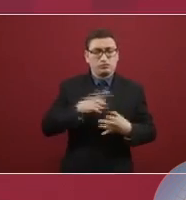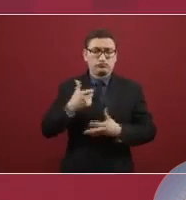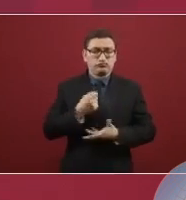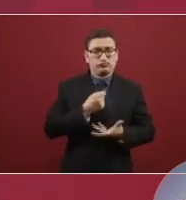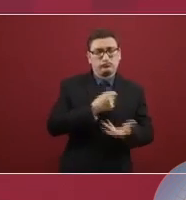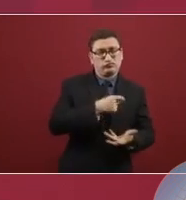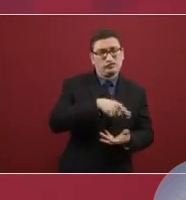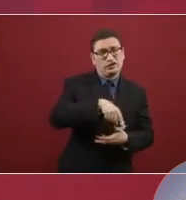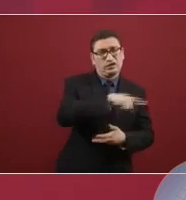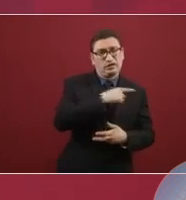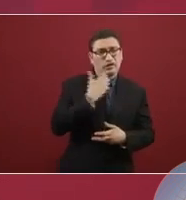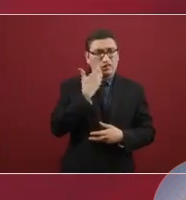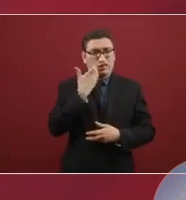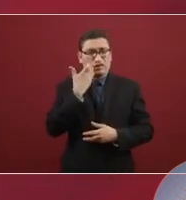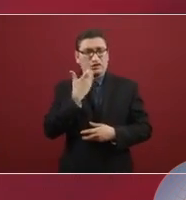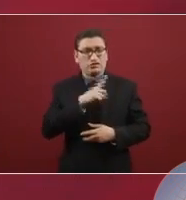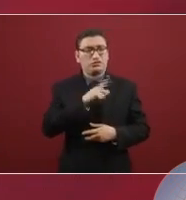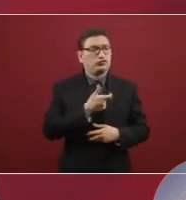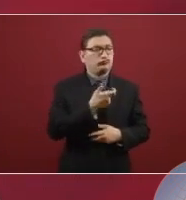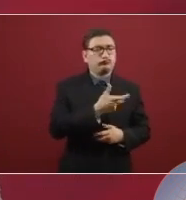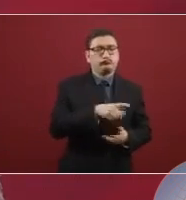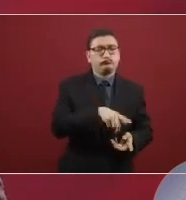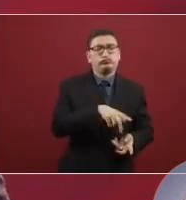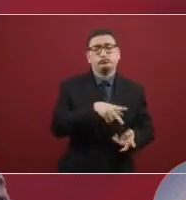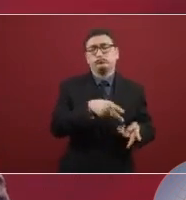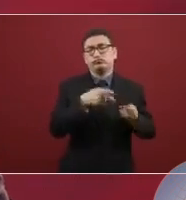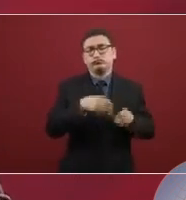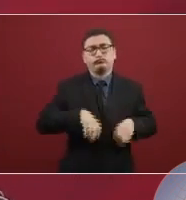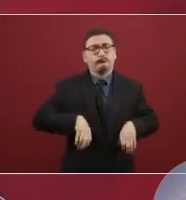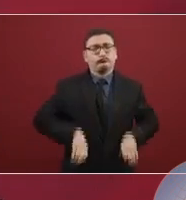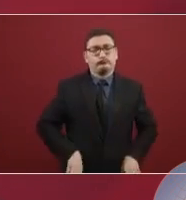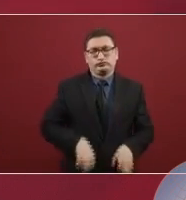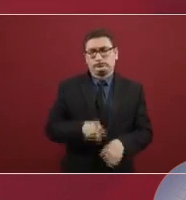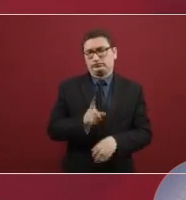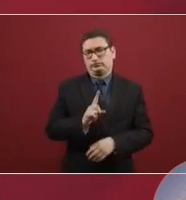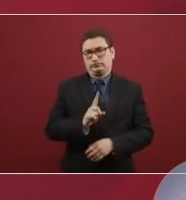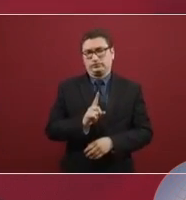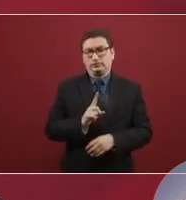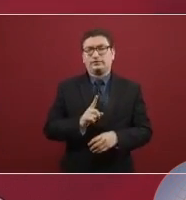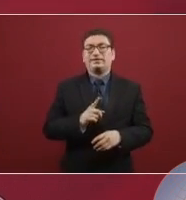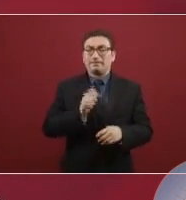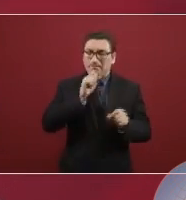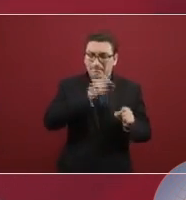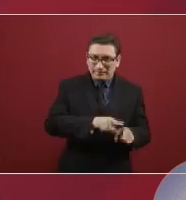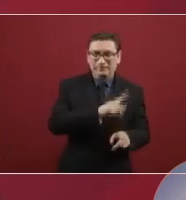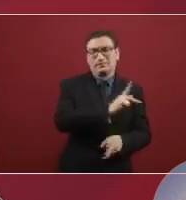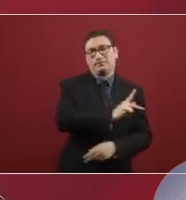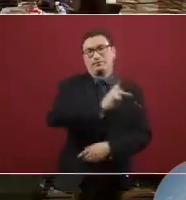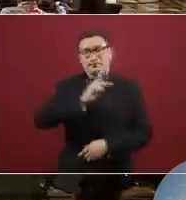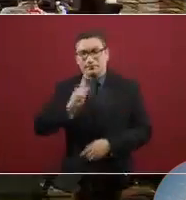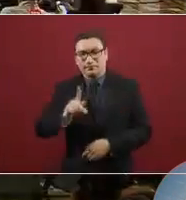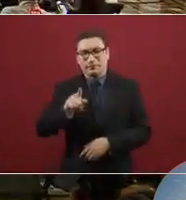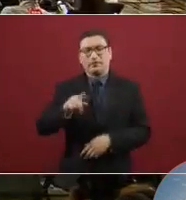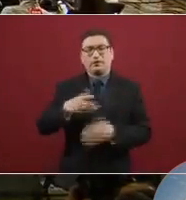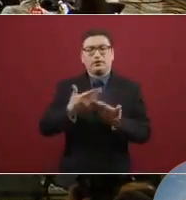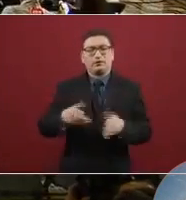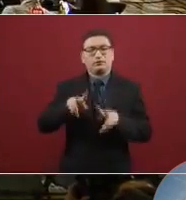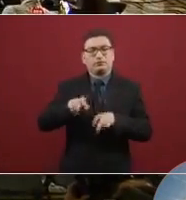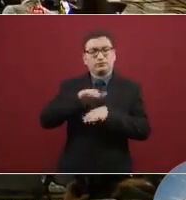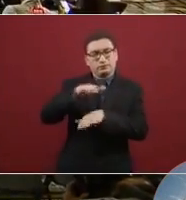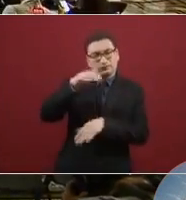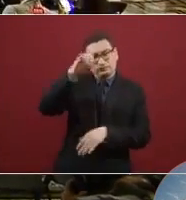el presupuesto Entonces es lo mismo para el caso de la minería Qué estamos proponiendo que se